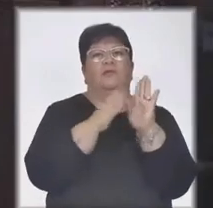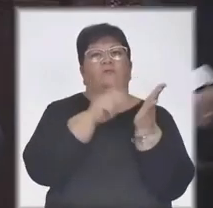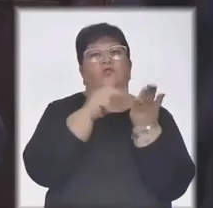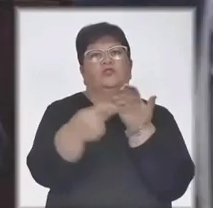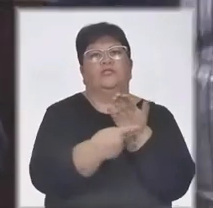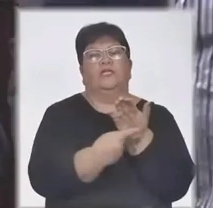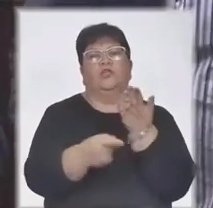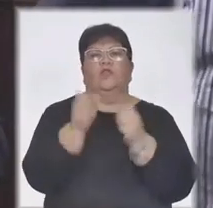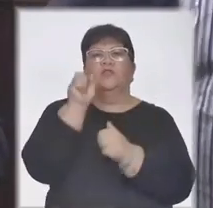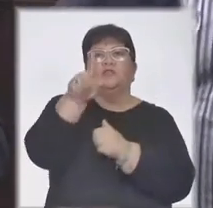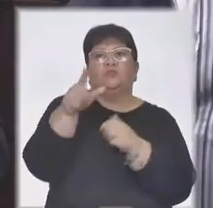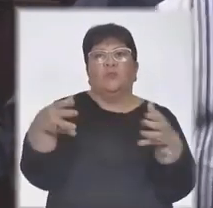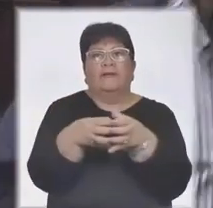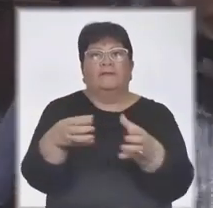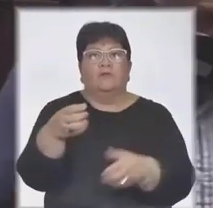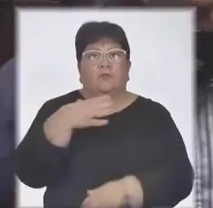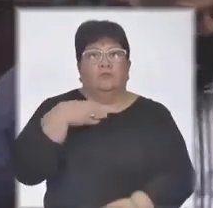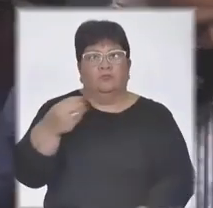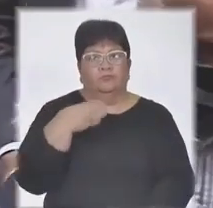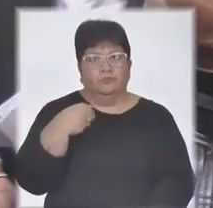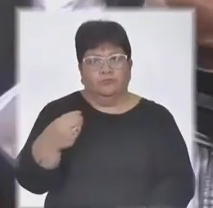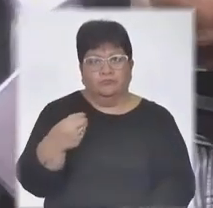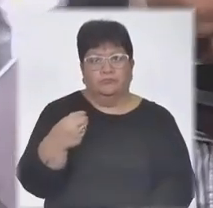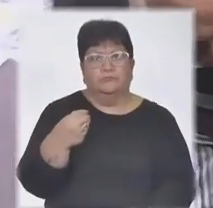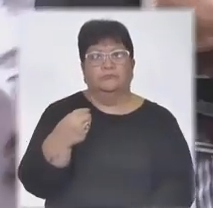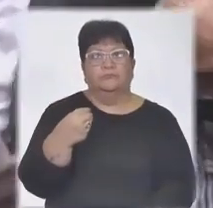de su partido,